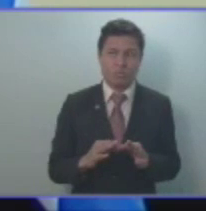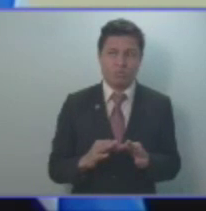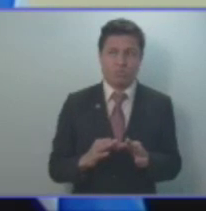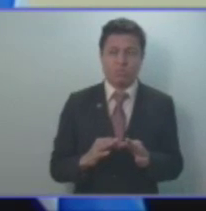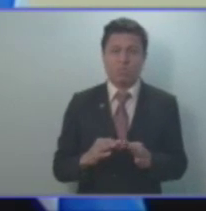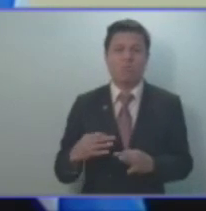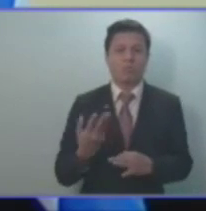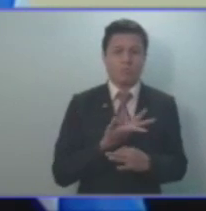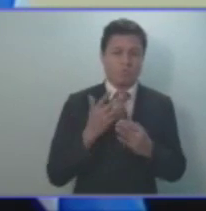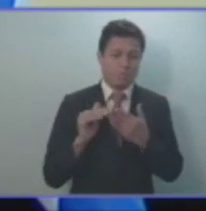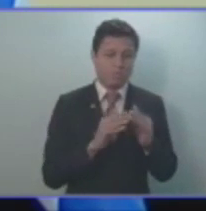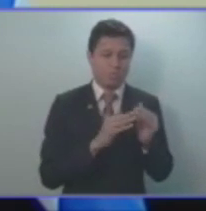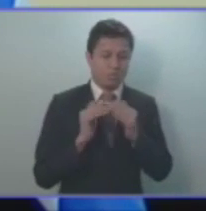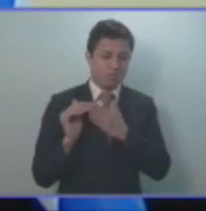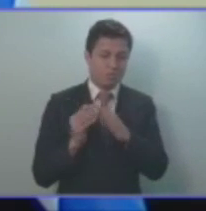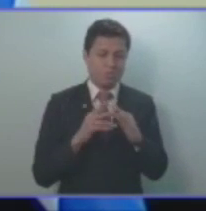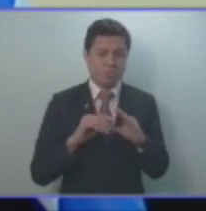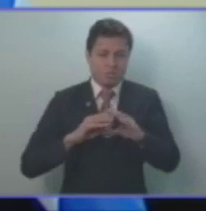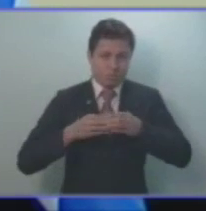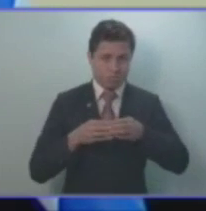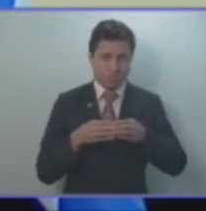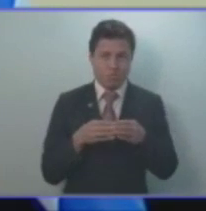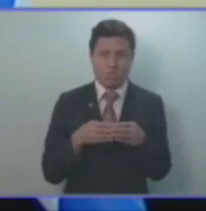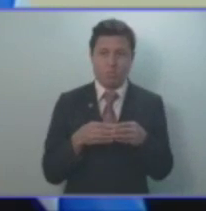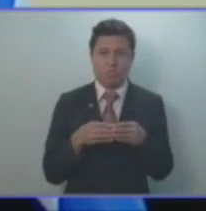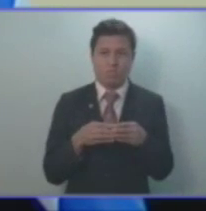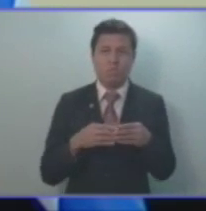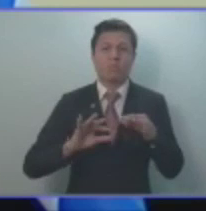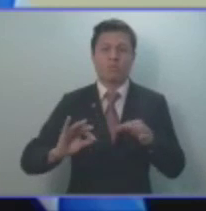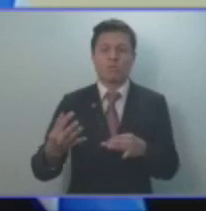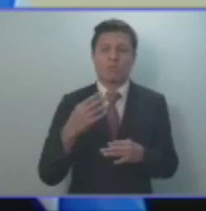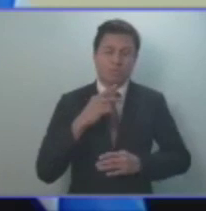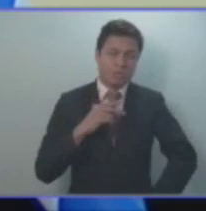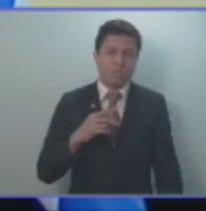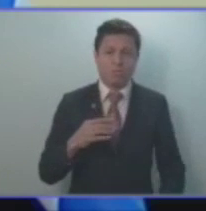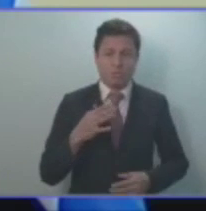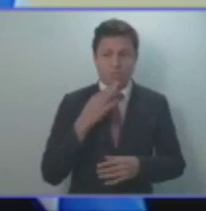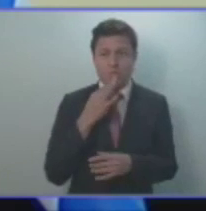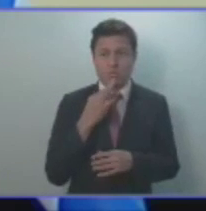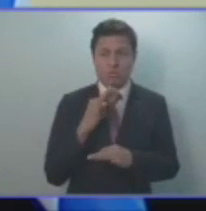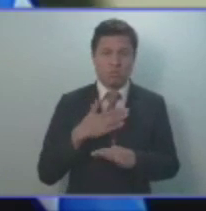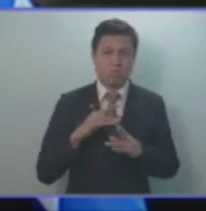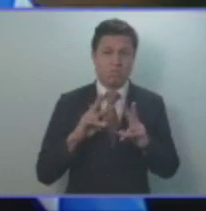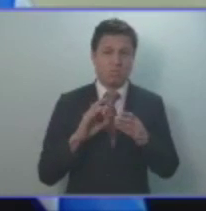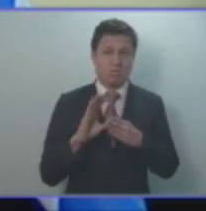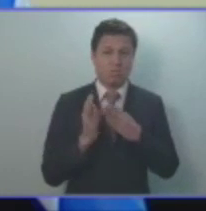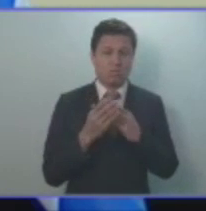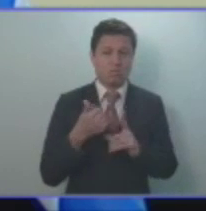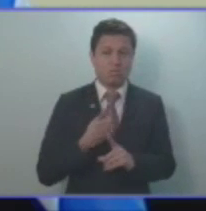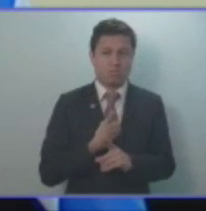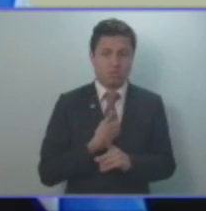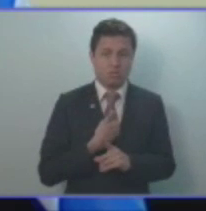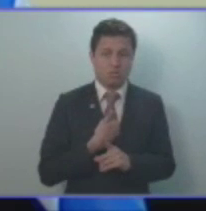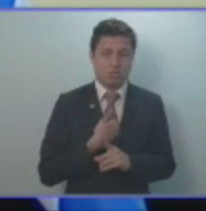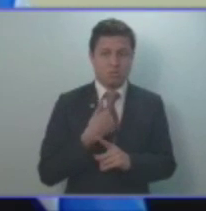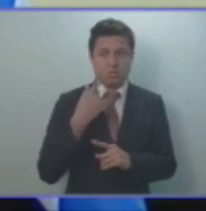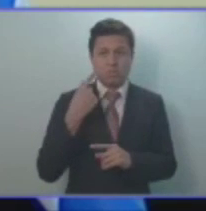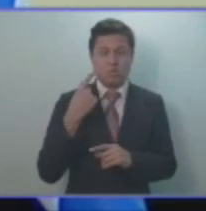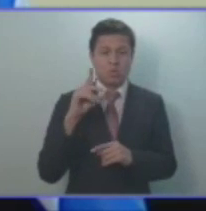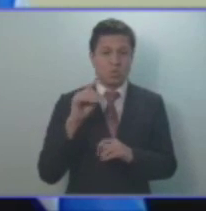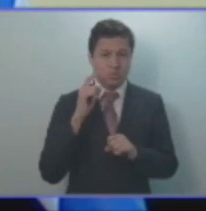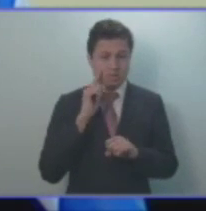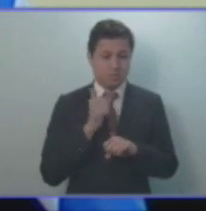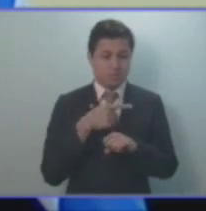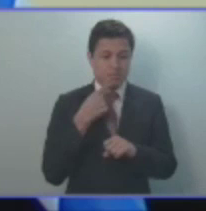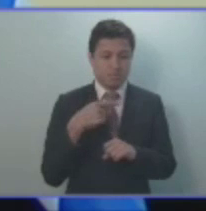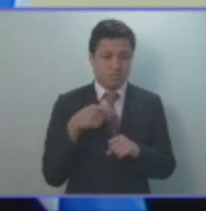Como la comunidad indígena de esta Cuba ciertamente posee un patrimonio cultural propio donde destacan